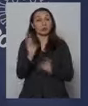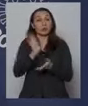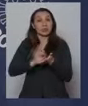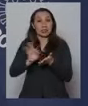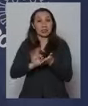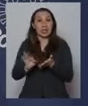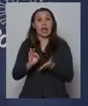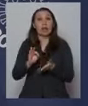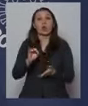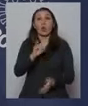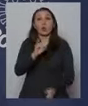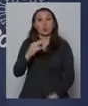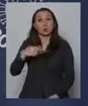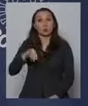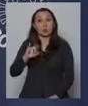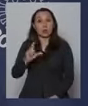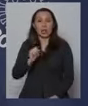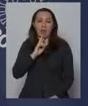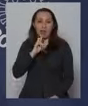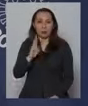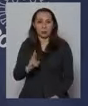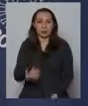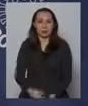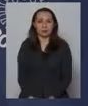Arturo Zúñiga para que dé respuesta a esa pregunta.